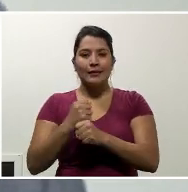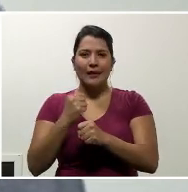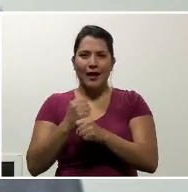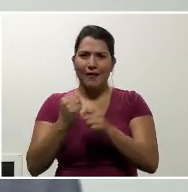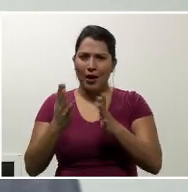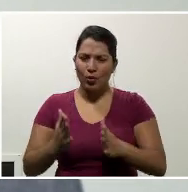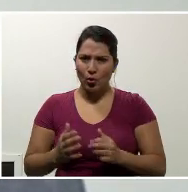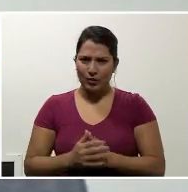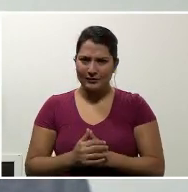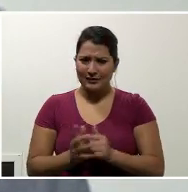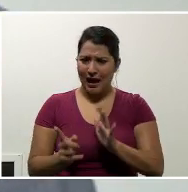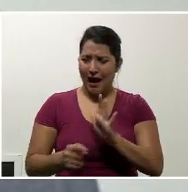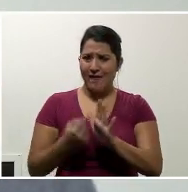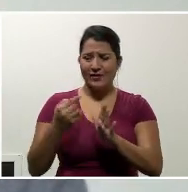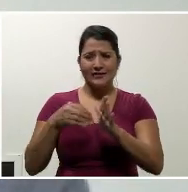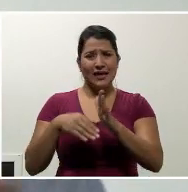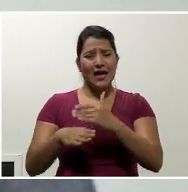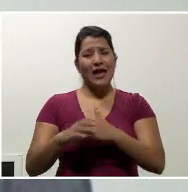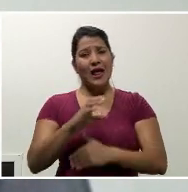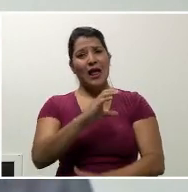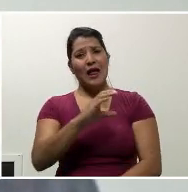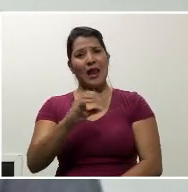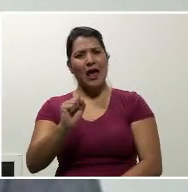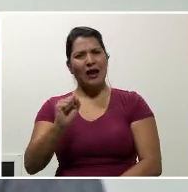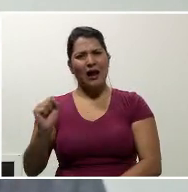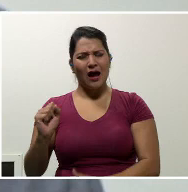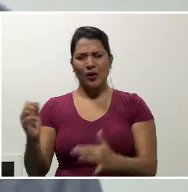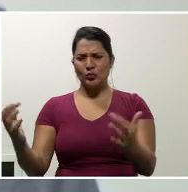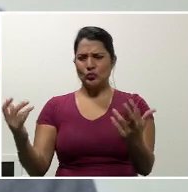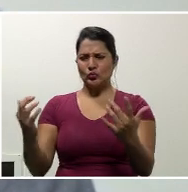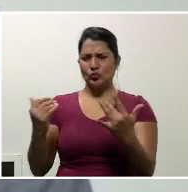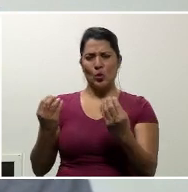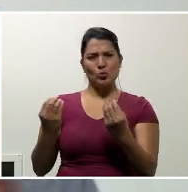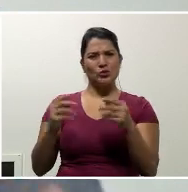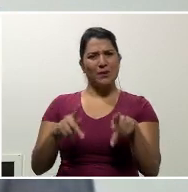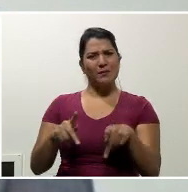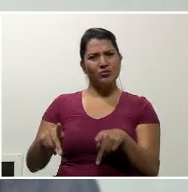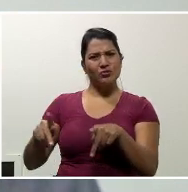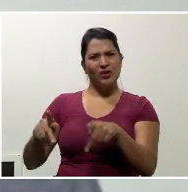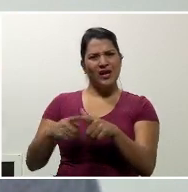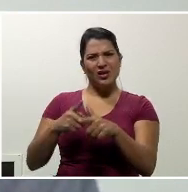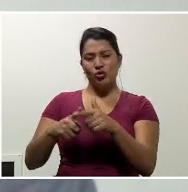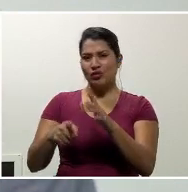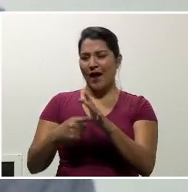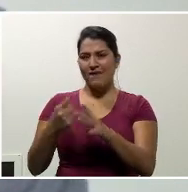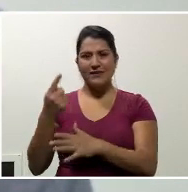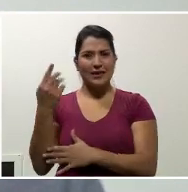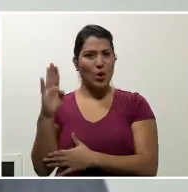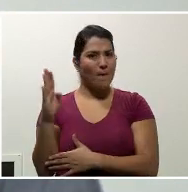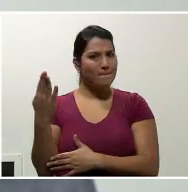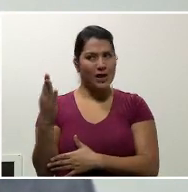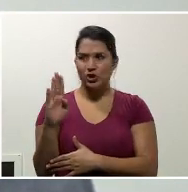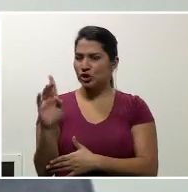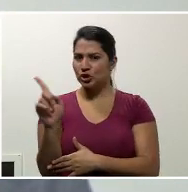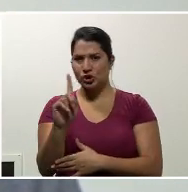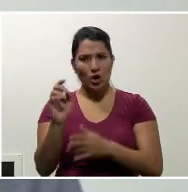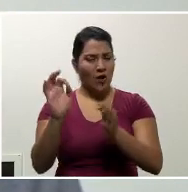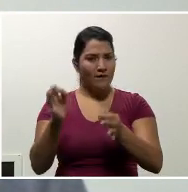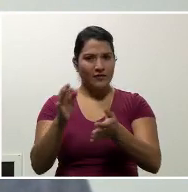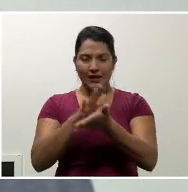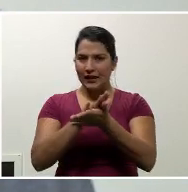veces en las instituciones de la Caja, como llega tanta gente, los servicios sanitarios no están bien